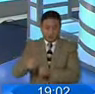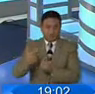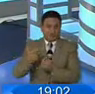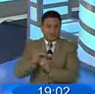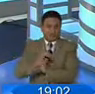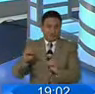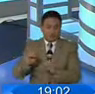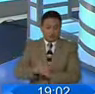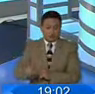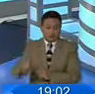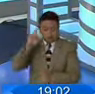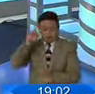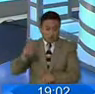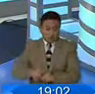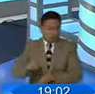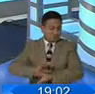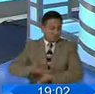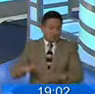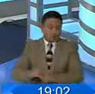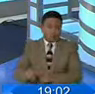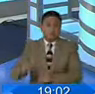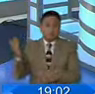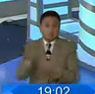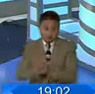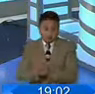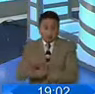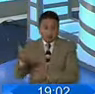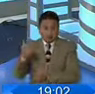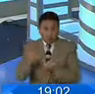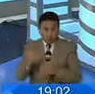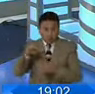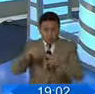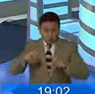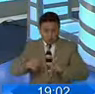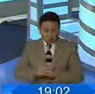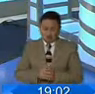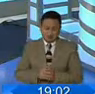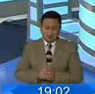es, porque no estaban de acuerdo con el número de actas que se iban a escrutar el día de hoy.